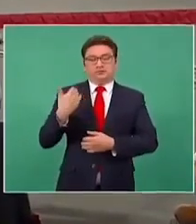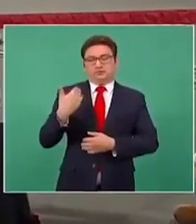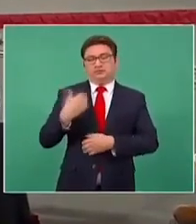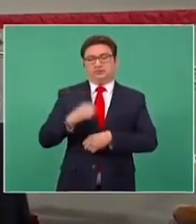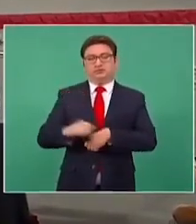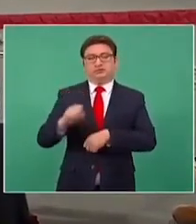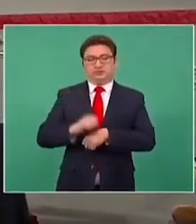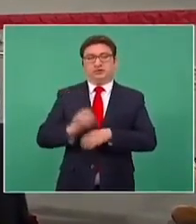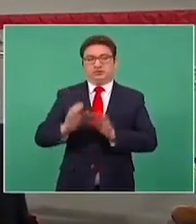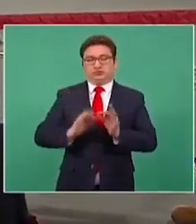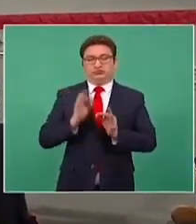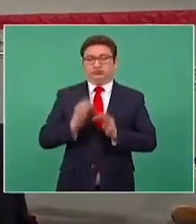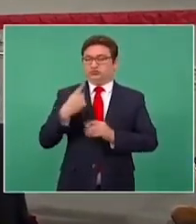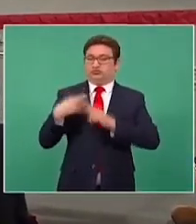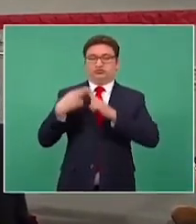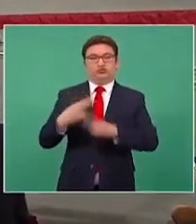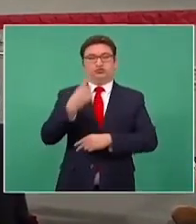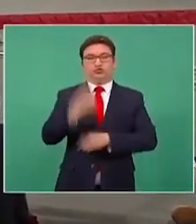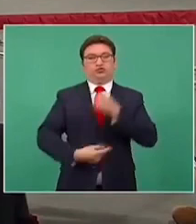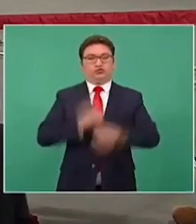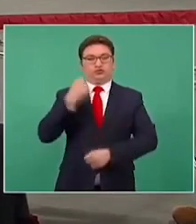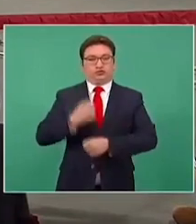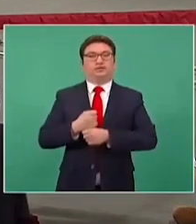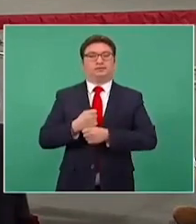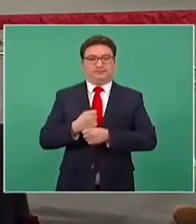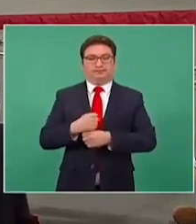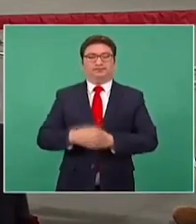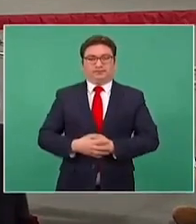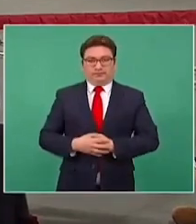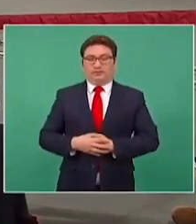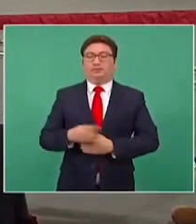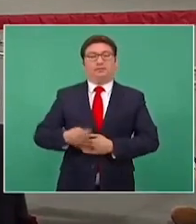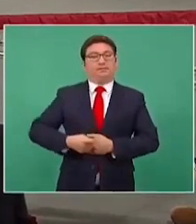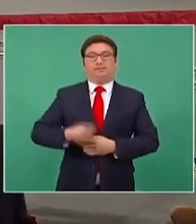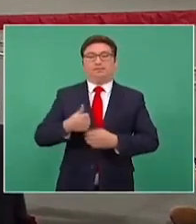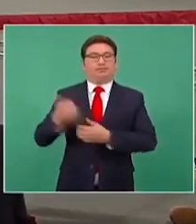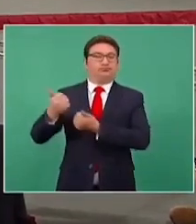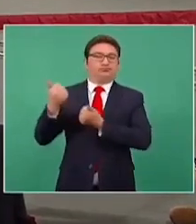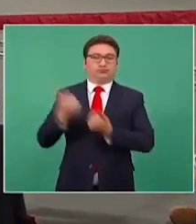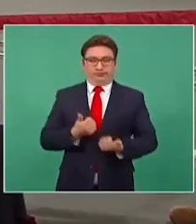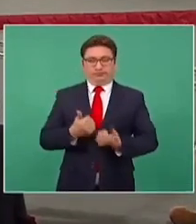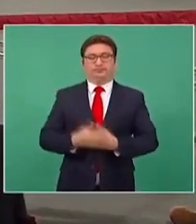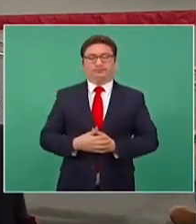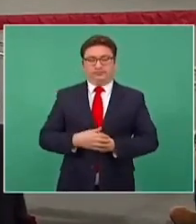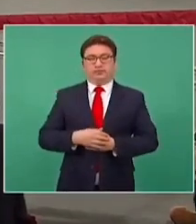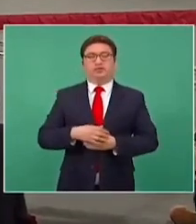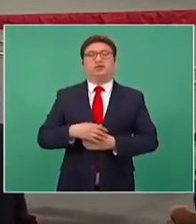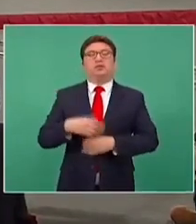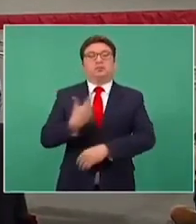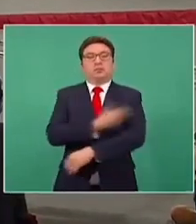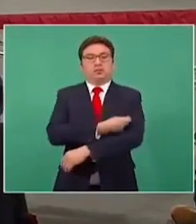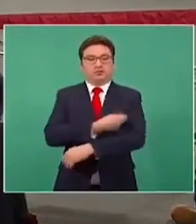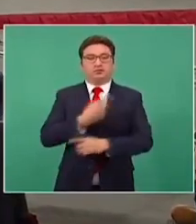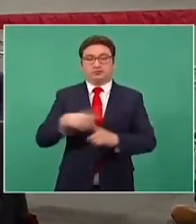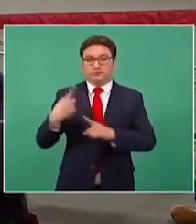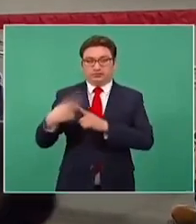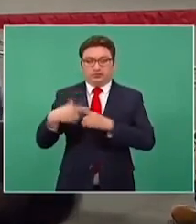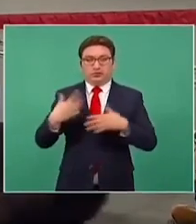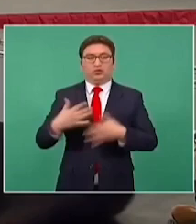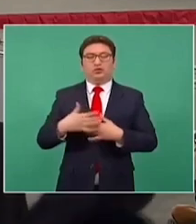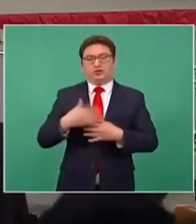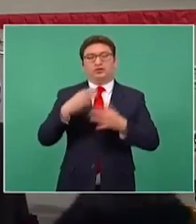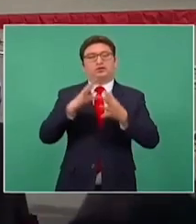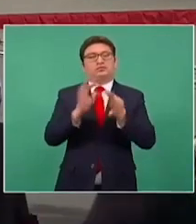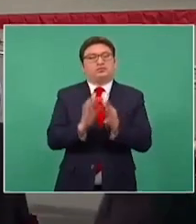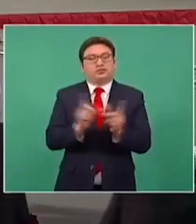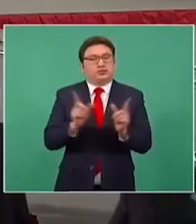prometido, pero van a llegar con un año de retraso y apenas van a empezar estas pruebas con la población mexicana, en específico de